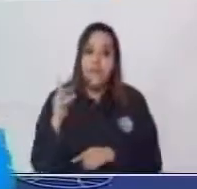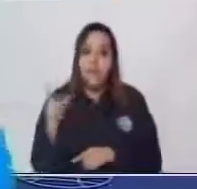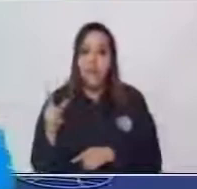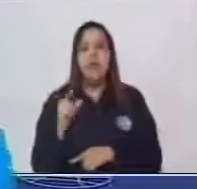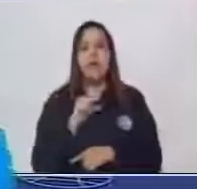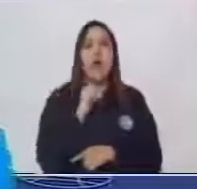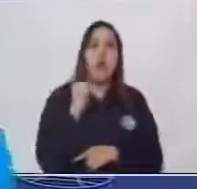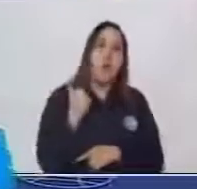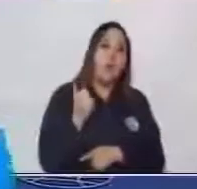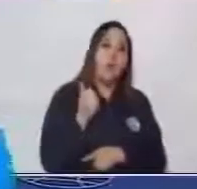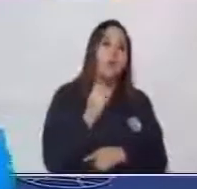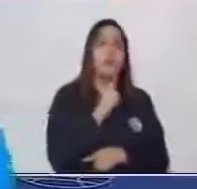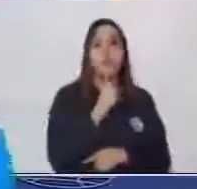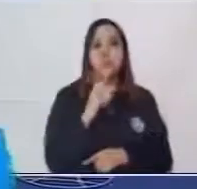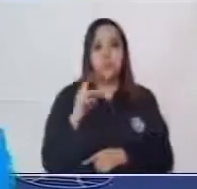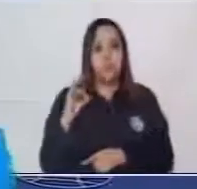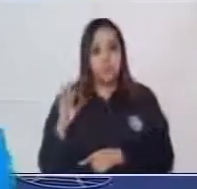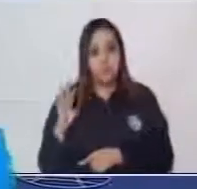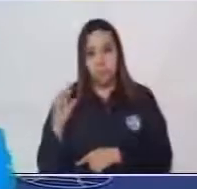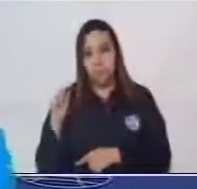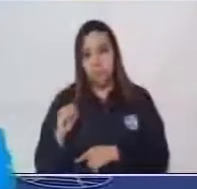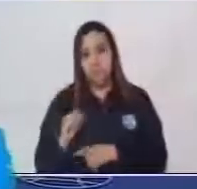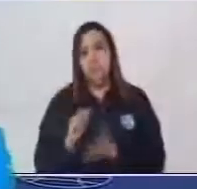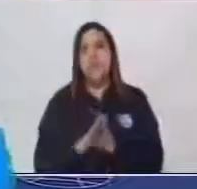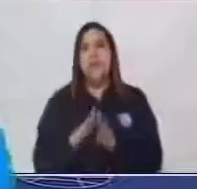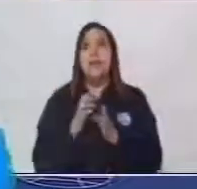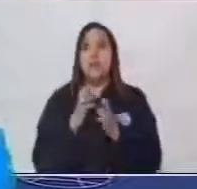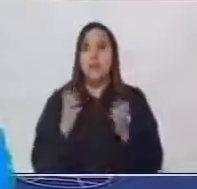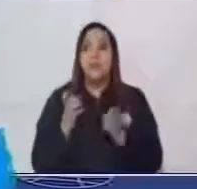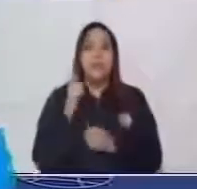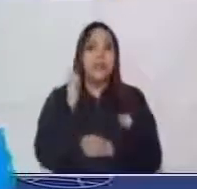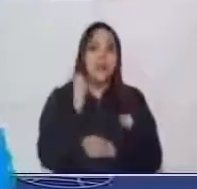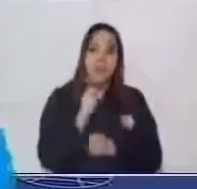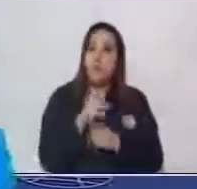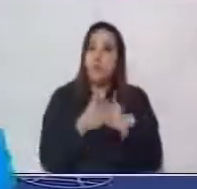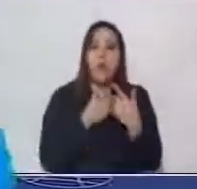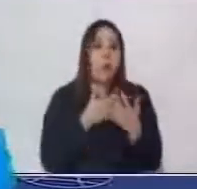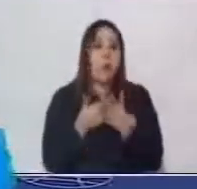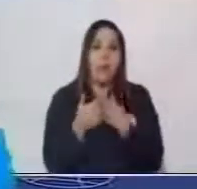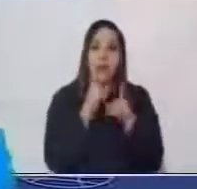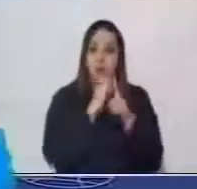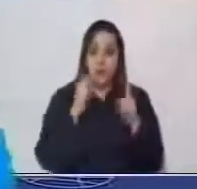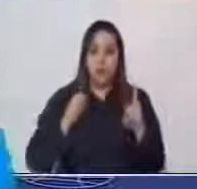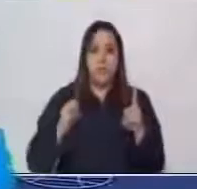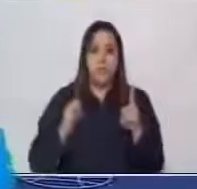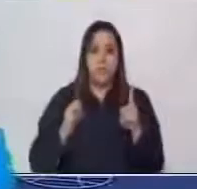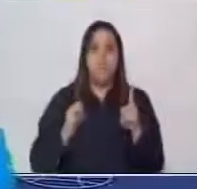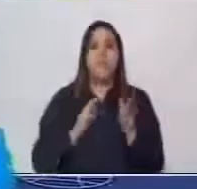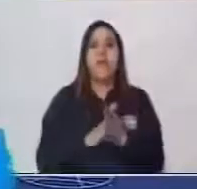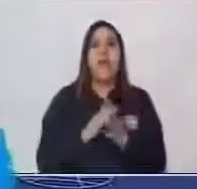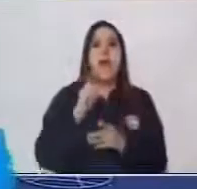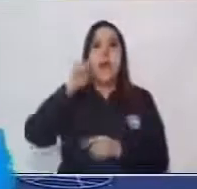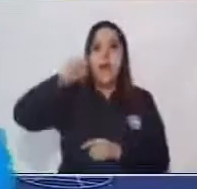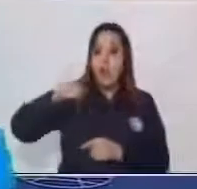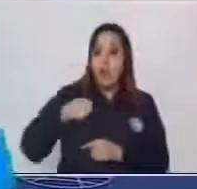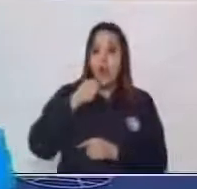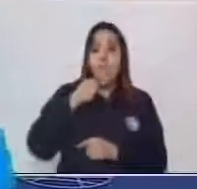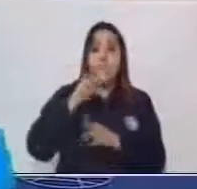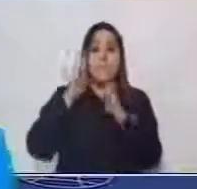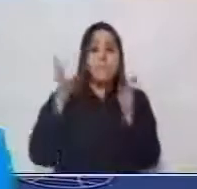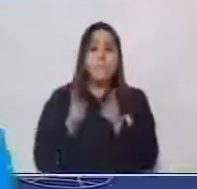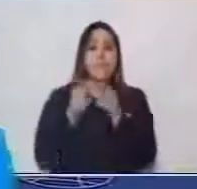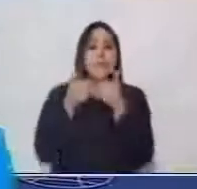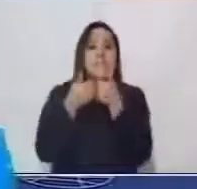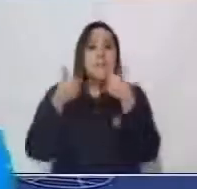complejas. Entonces, el punto en cualquier oración la podemos colocar. La coma para separar oraciones breves o fragmentos de